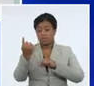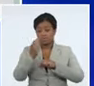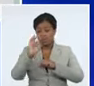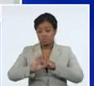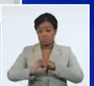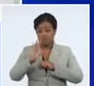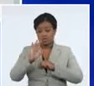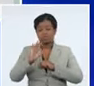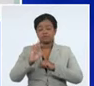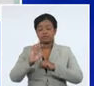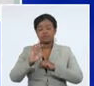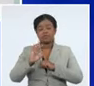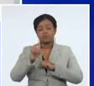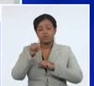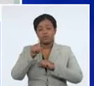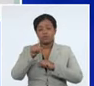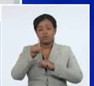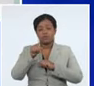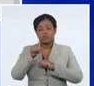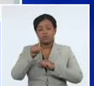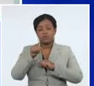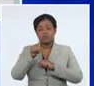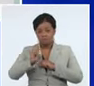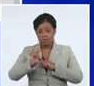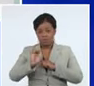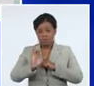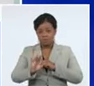al 4,9% que presentó.